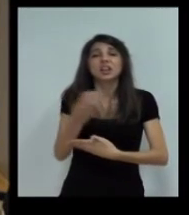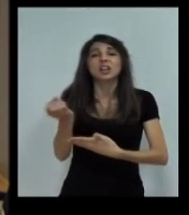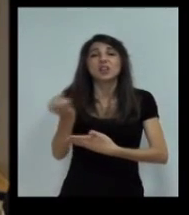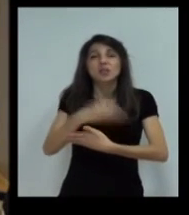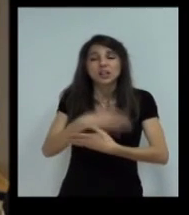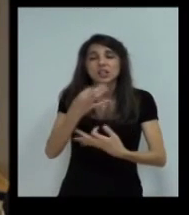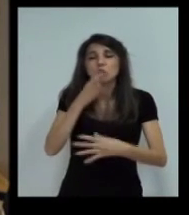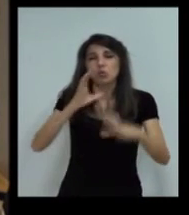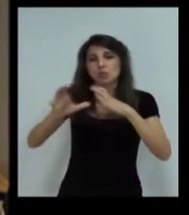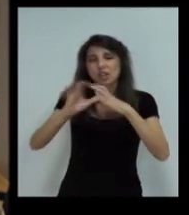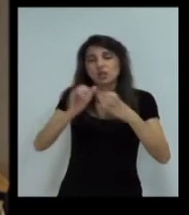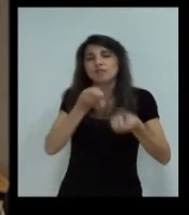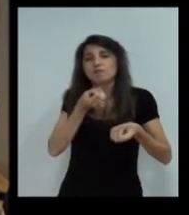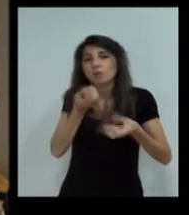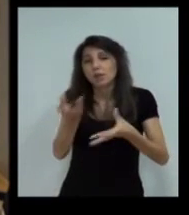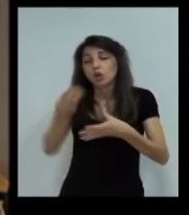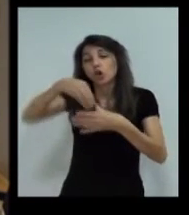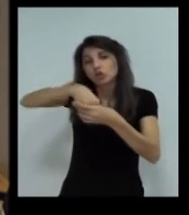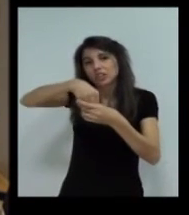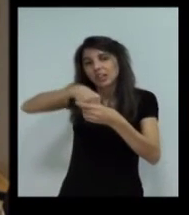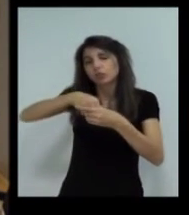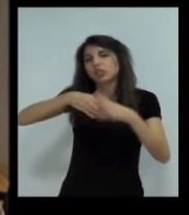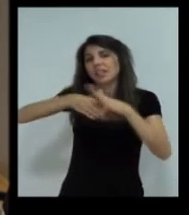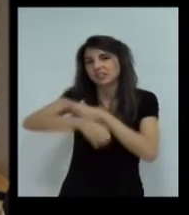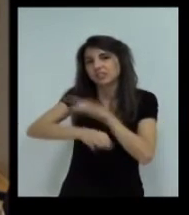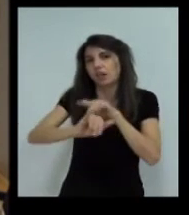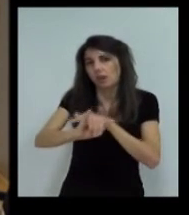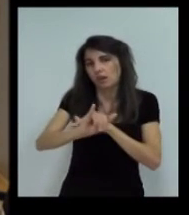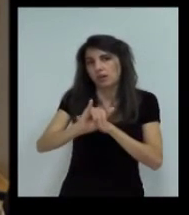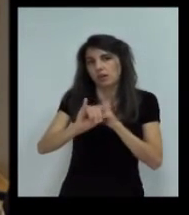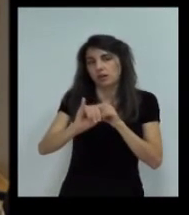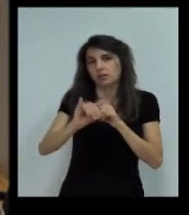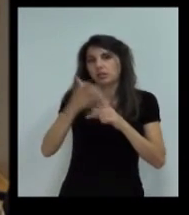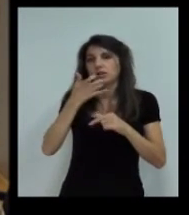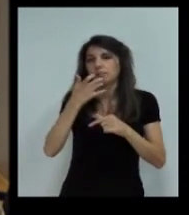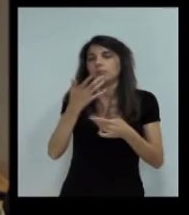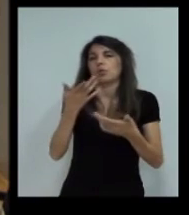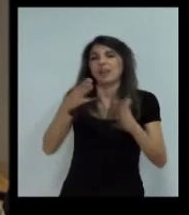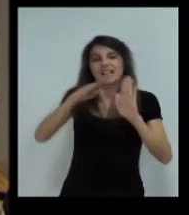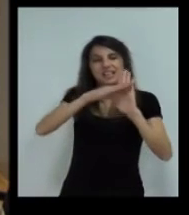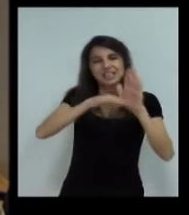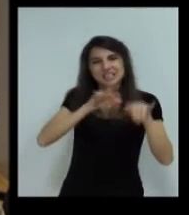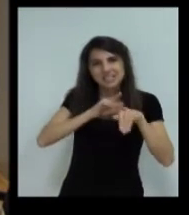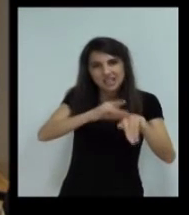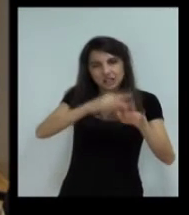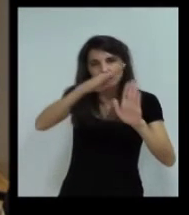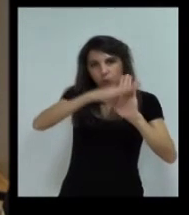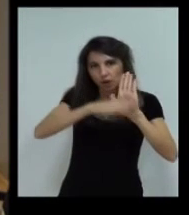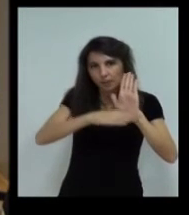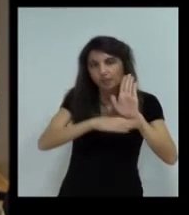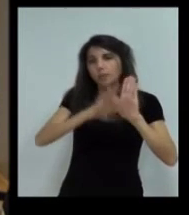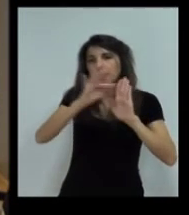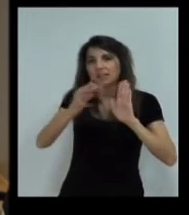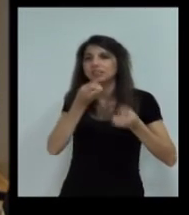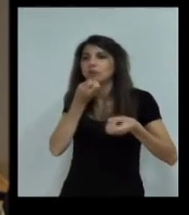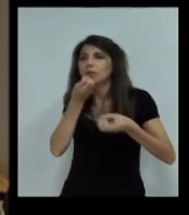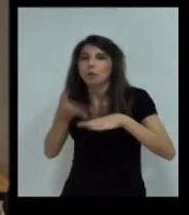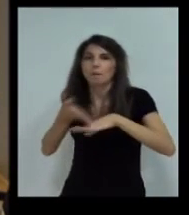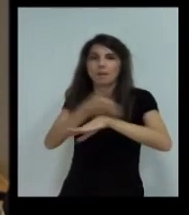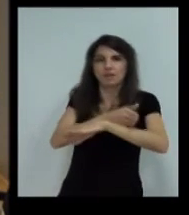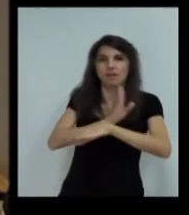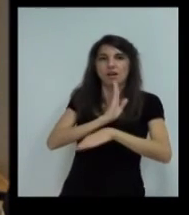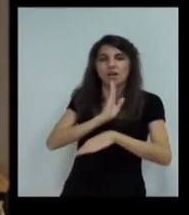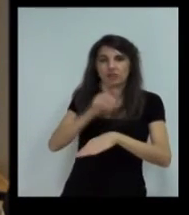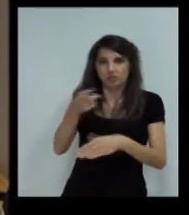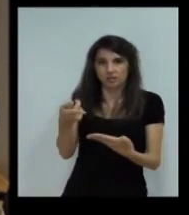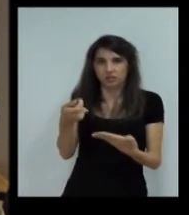en la información de los contenidos accesibles, tanto en guías electrónicas de programación como en la información previa que se ofrece, ¿no? Con